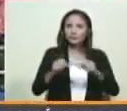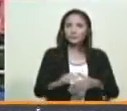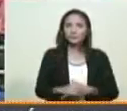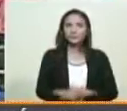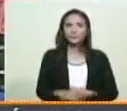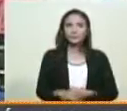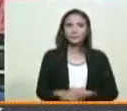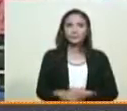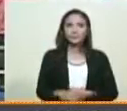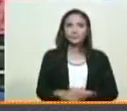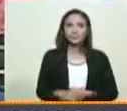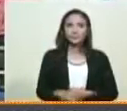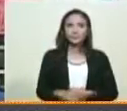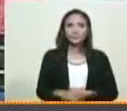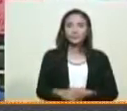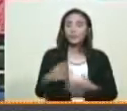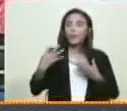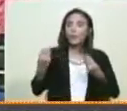Seguro con Maduro.